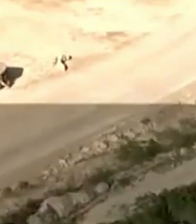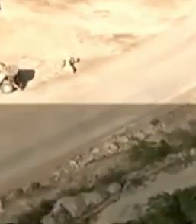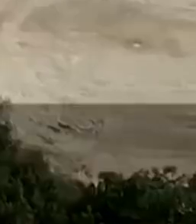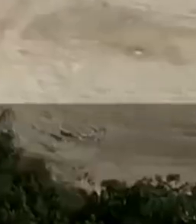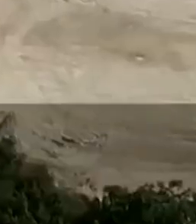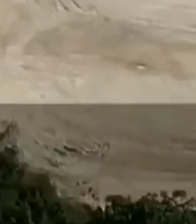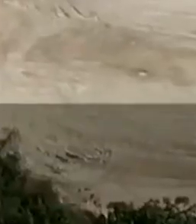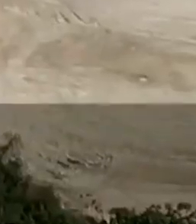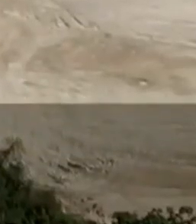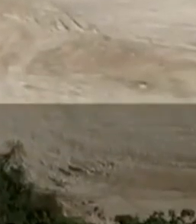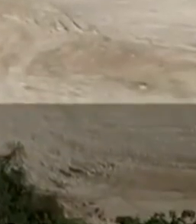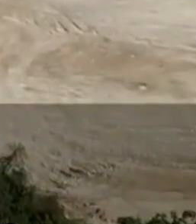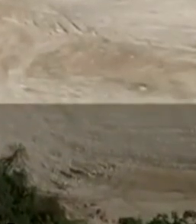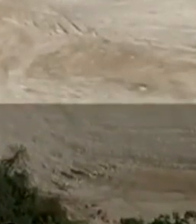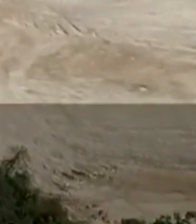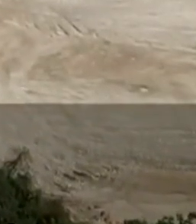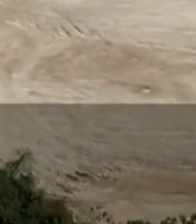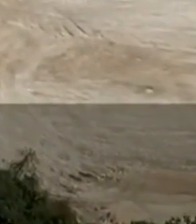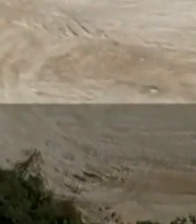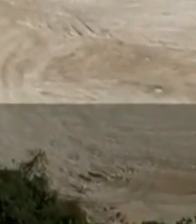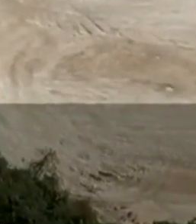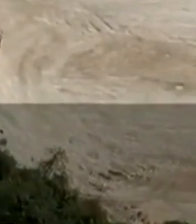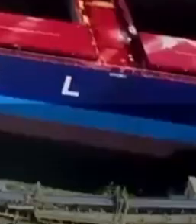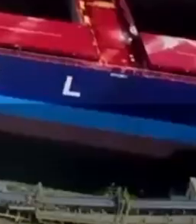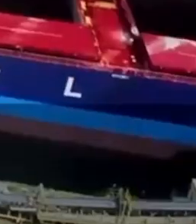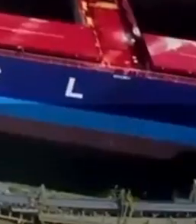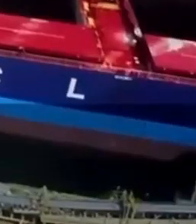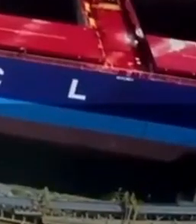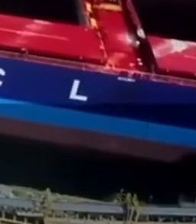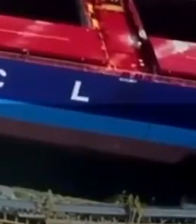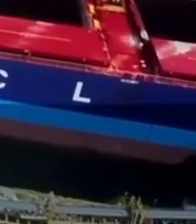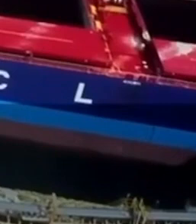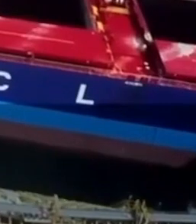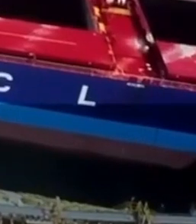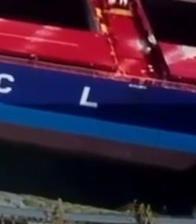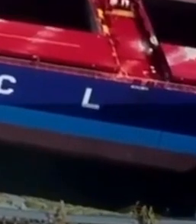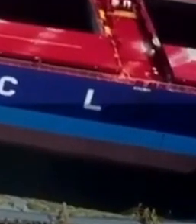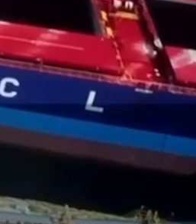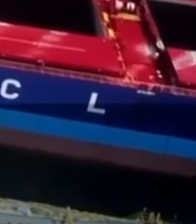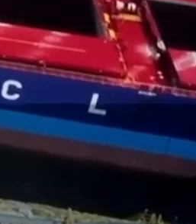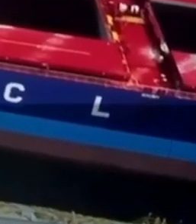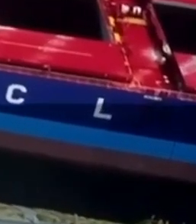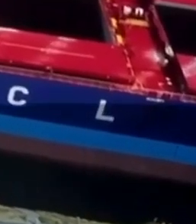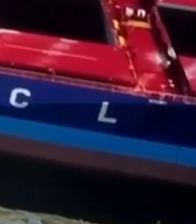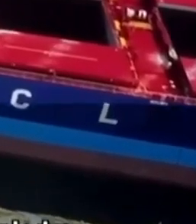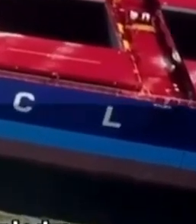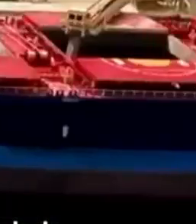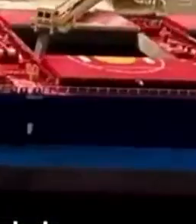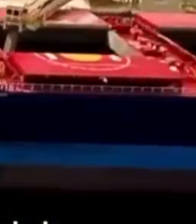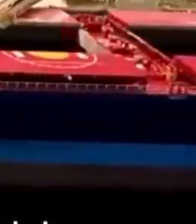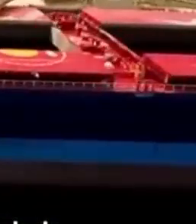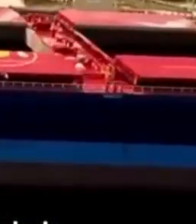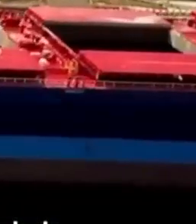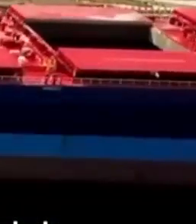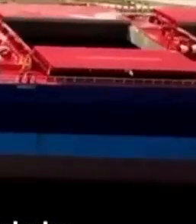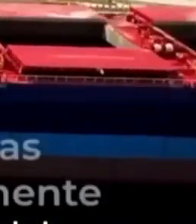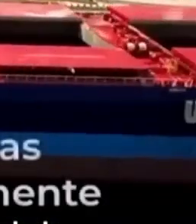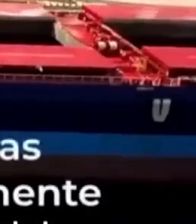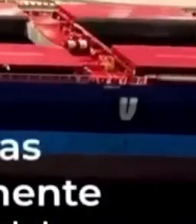semana 3.500 toneladas de roca caliza por barco, la mayor parte hacia Estados Unidos, algo así